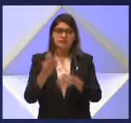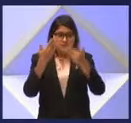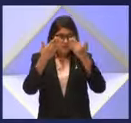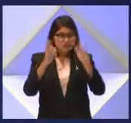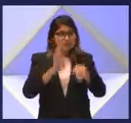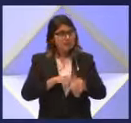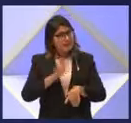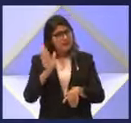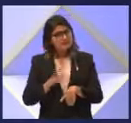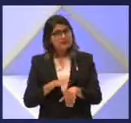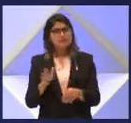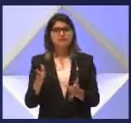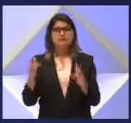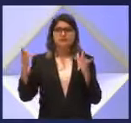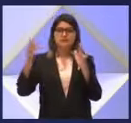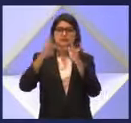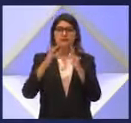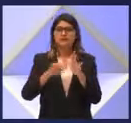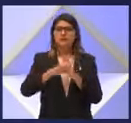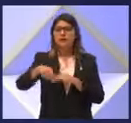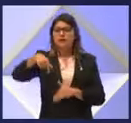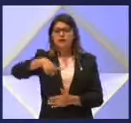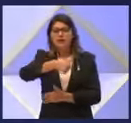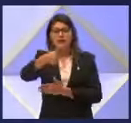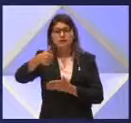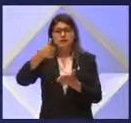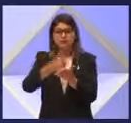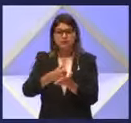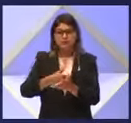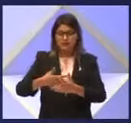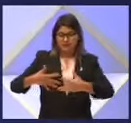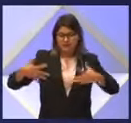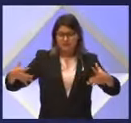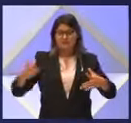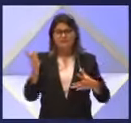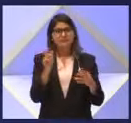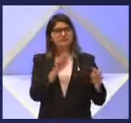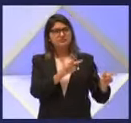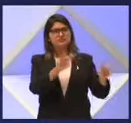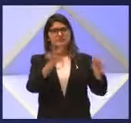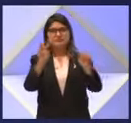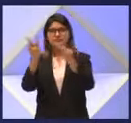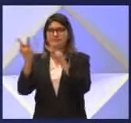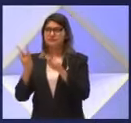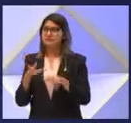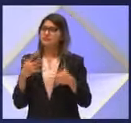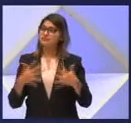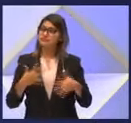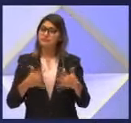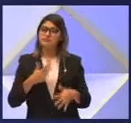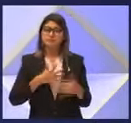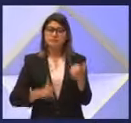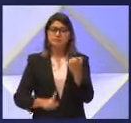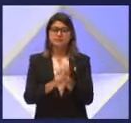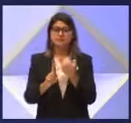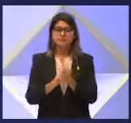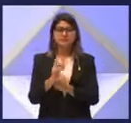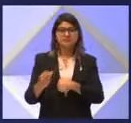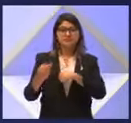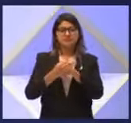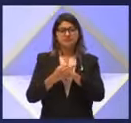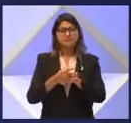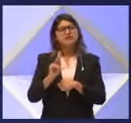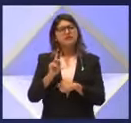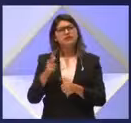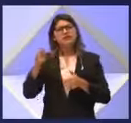quizás aquí en nuestra ciudad grande cuando se desarrolla infraestructura nos damos cuenta que nos resuelven los problemas pero nos damos cuenta